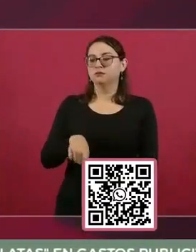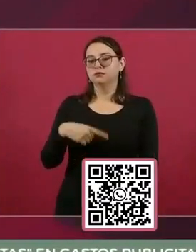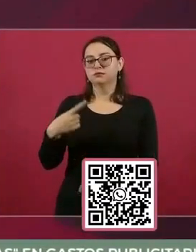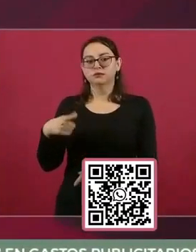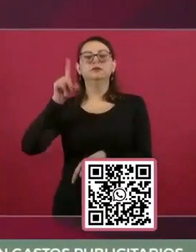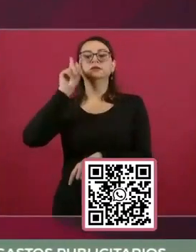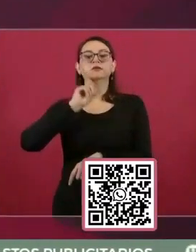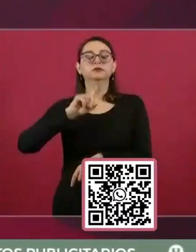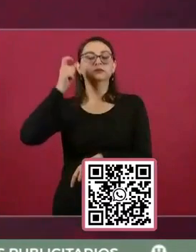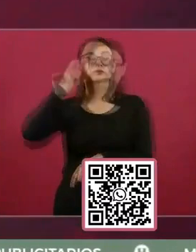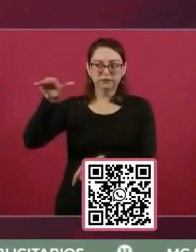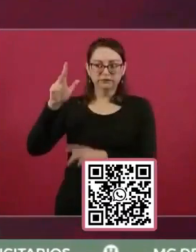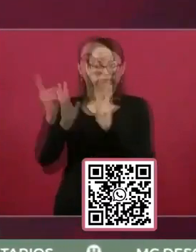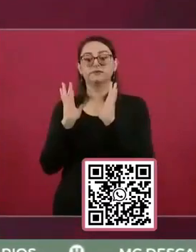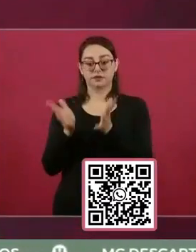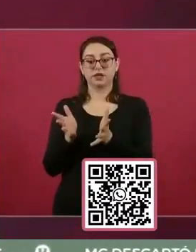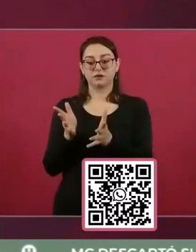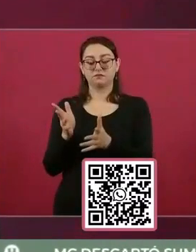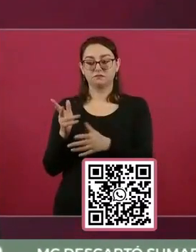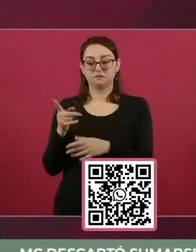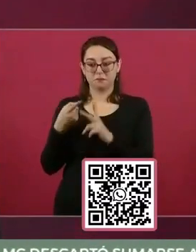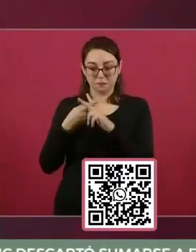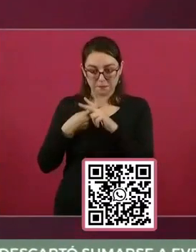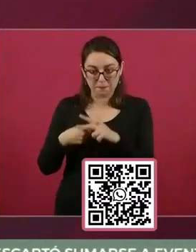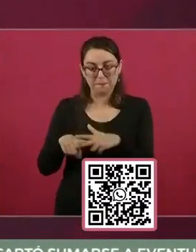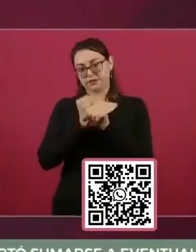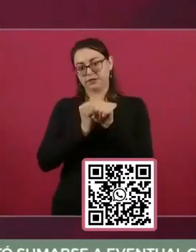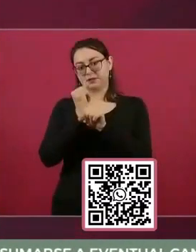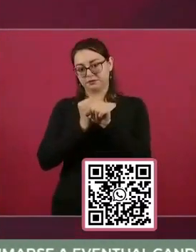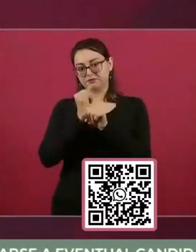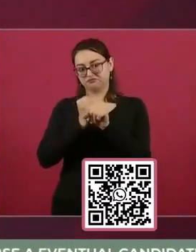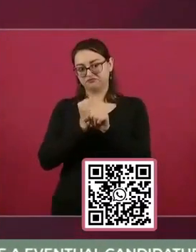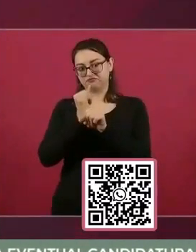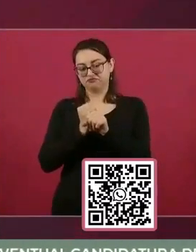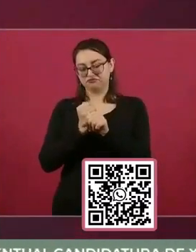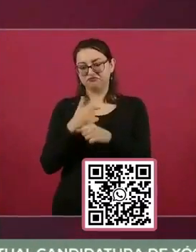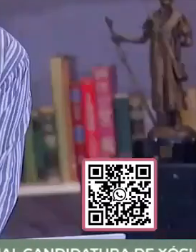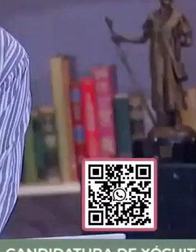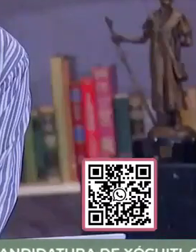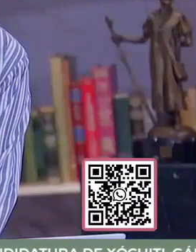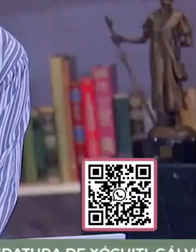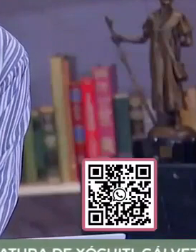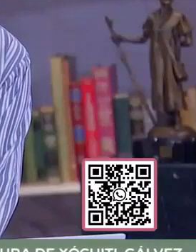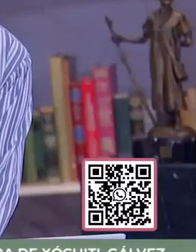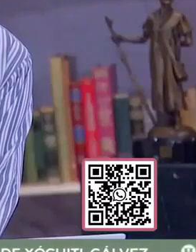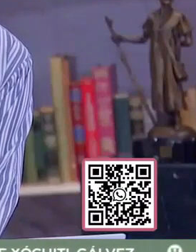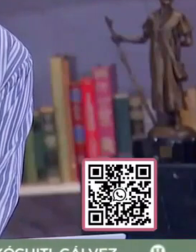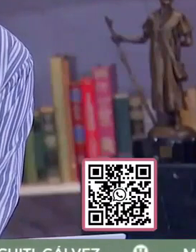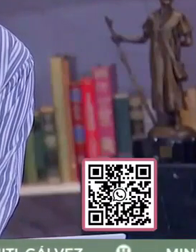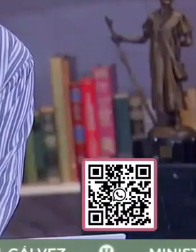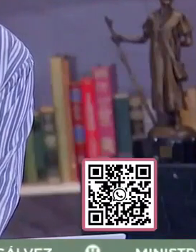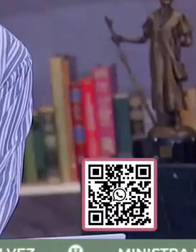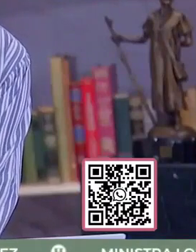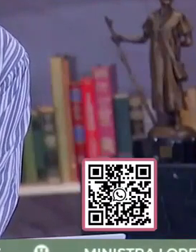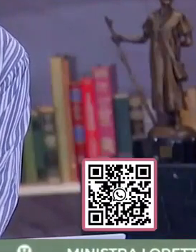la gobernadora de Guerrero para que se inicie una investigación. Pero la